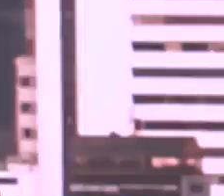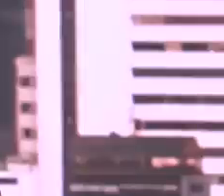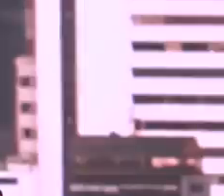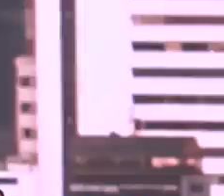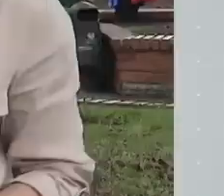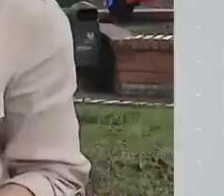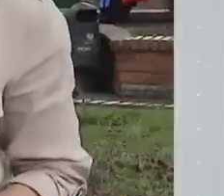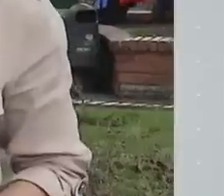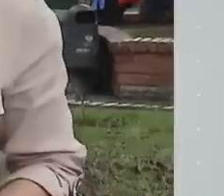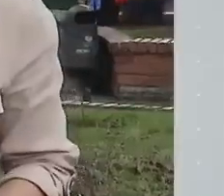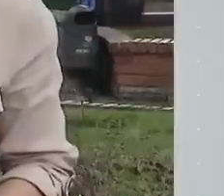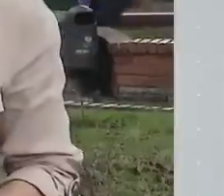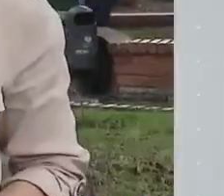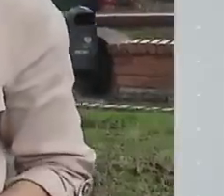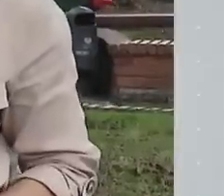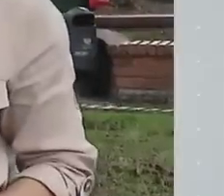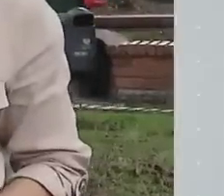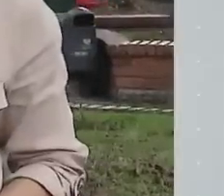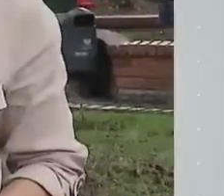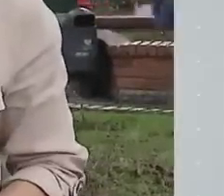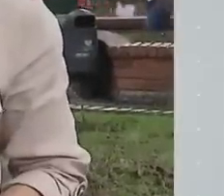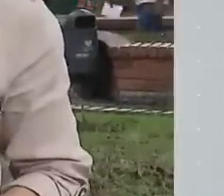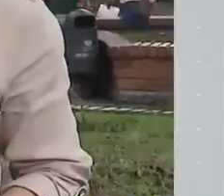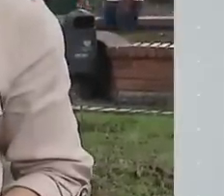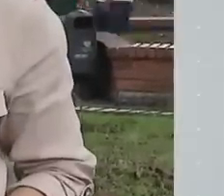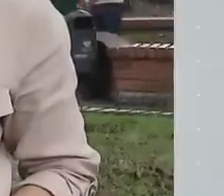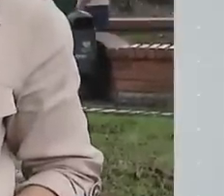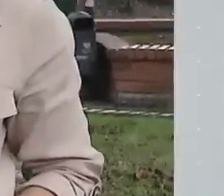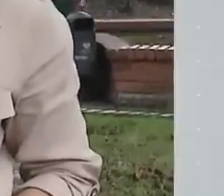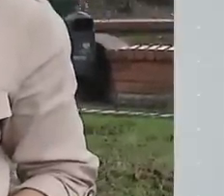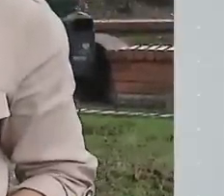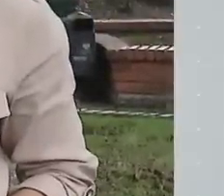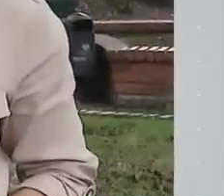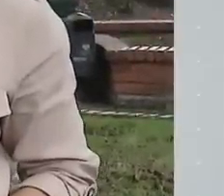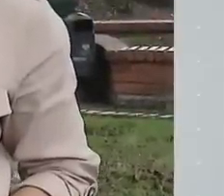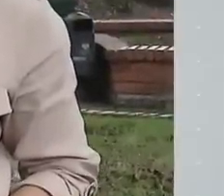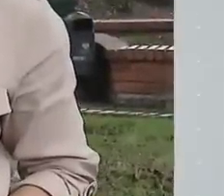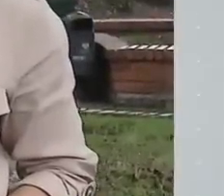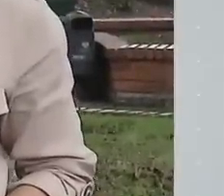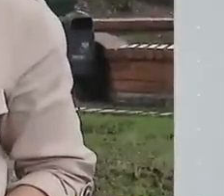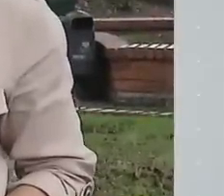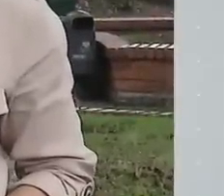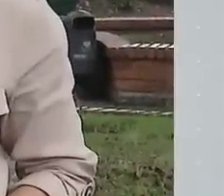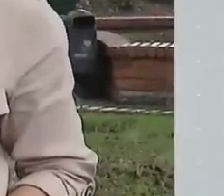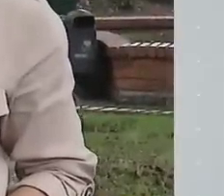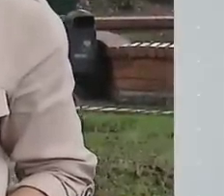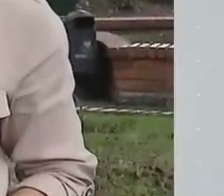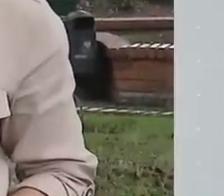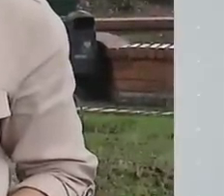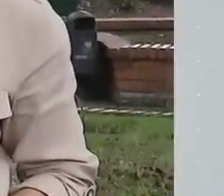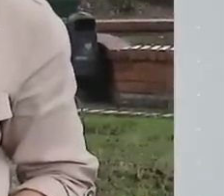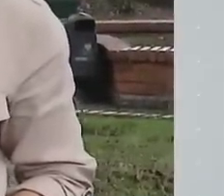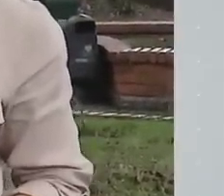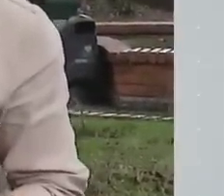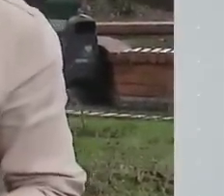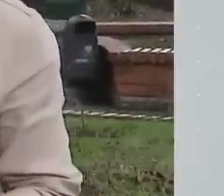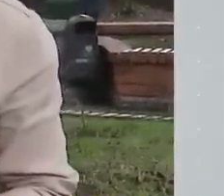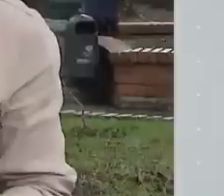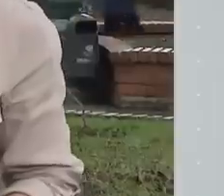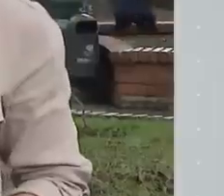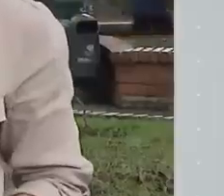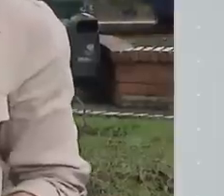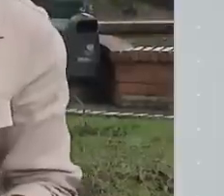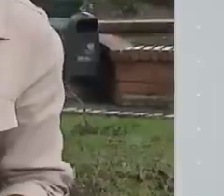el Hey Festival, también tendremos Tu Lado Animal. Pero bueno, comencemos justamente con Isa, que ya la vemos ahí en pantalla. Bueno, Isa, ¿cómo va el cierre del